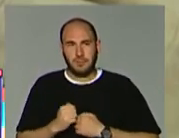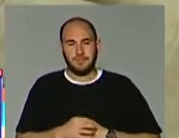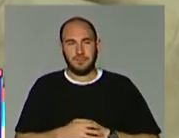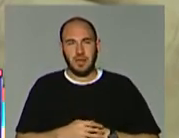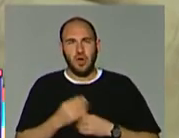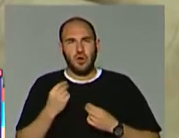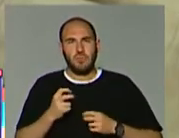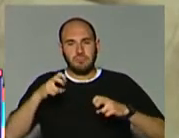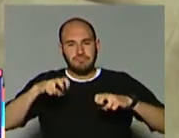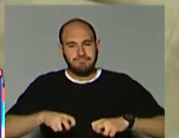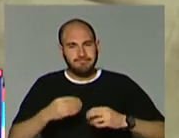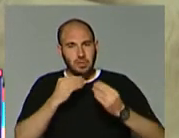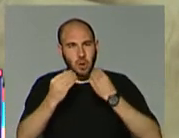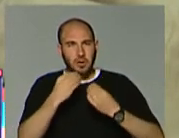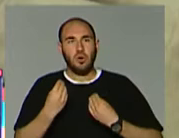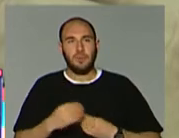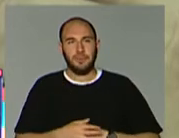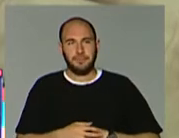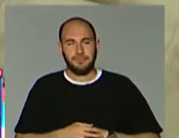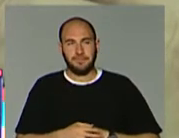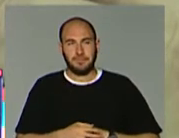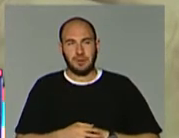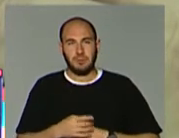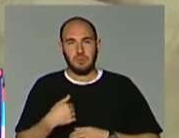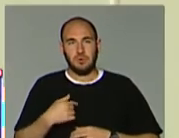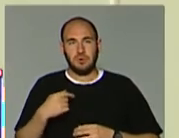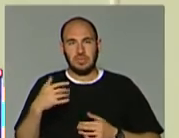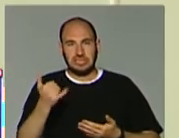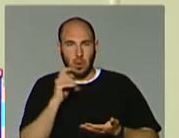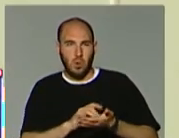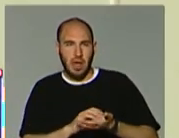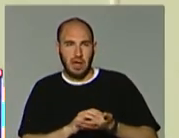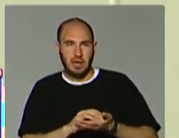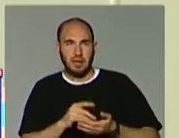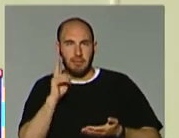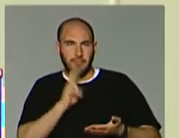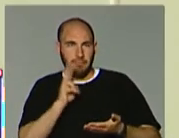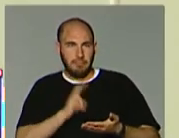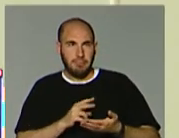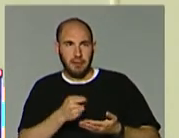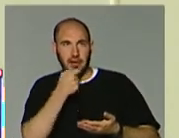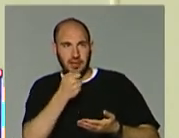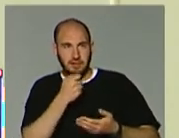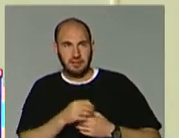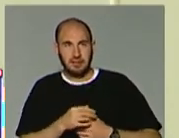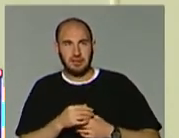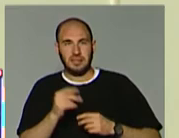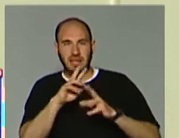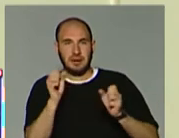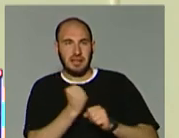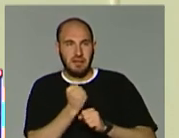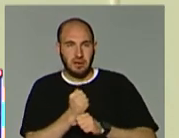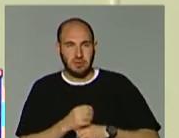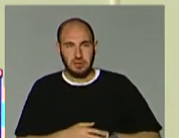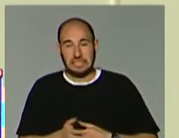Cómo nos sentamos a comer, si lo hago con el celular, chequeando entrevistas de cuestiones de trabajo,